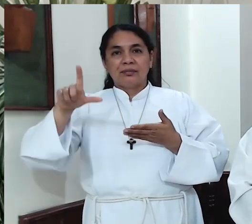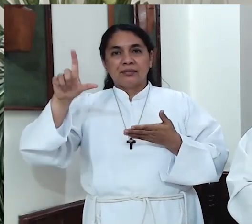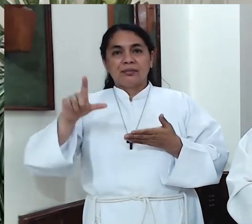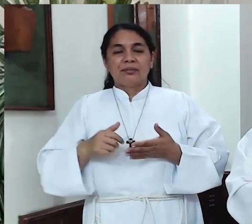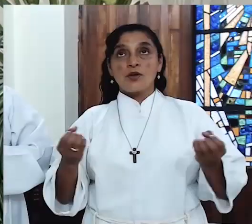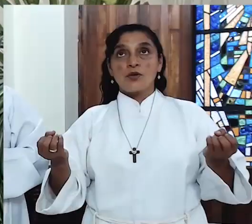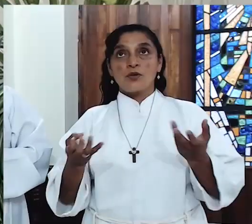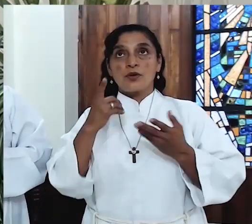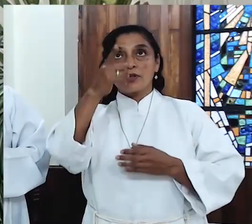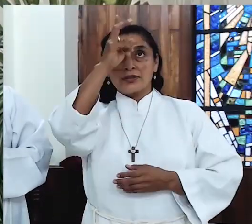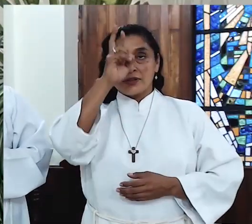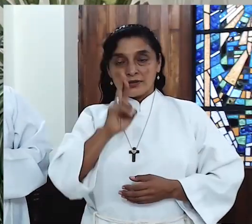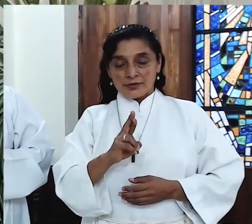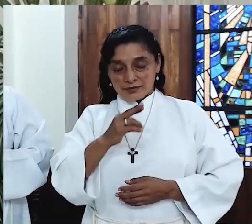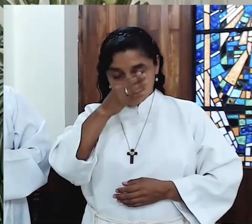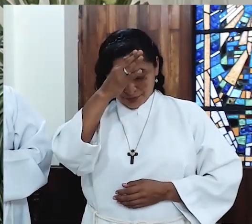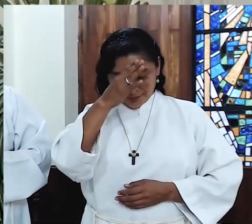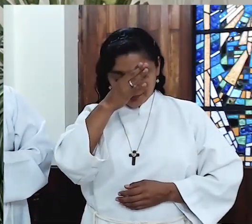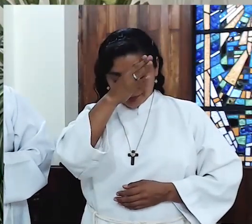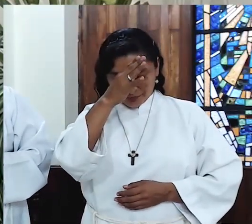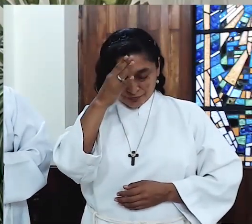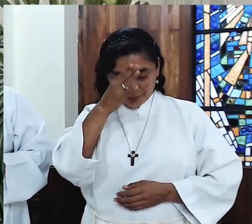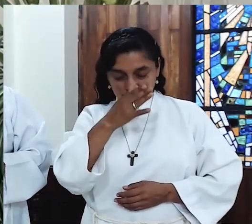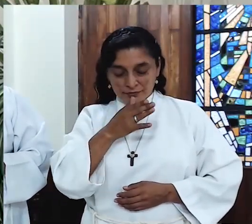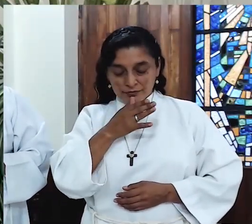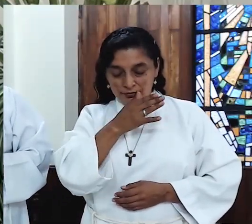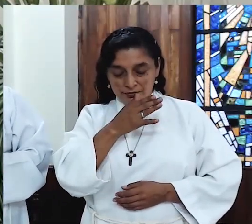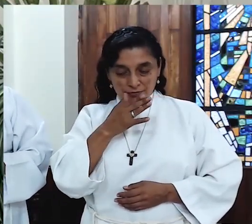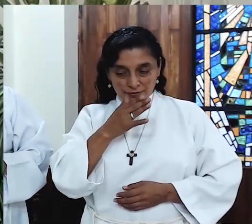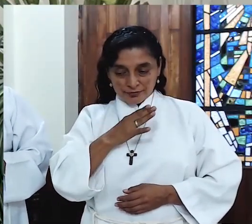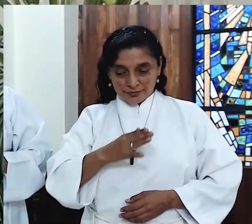Lucas. Gloria a ti, Señor.